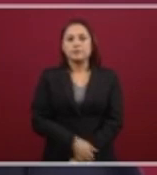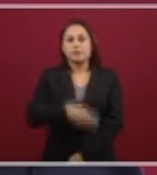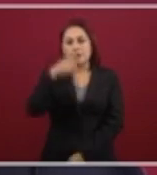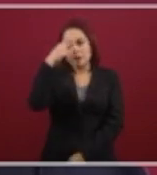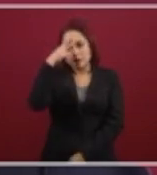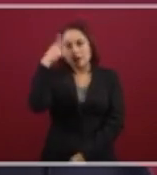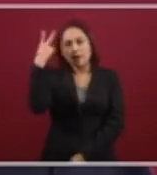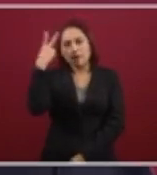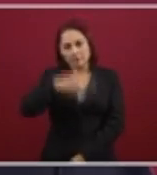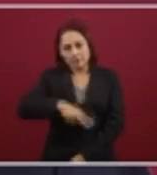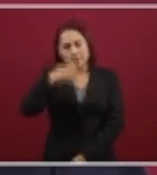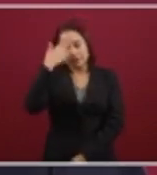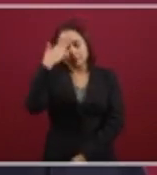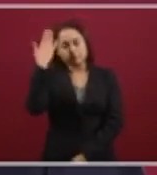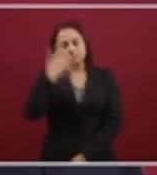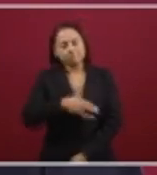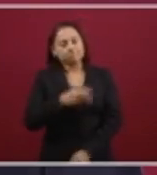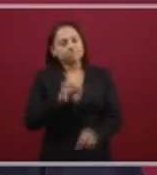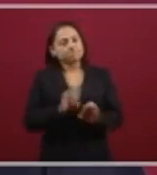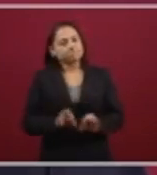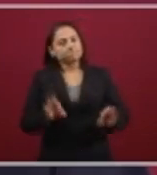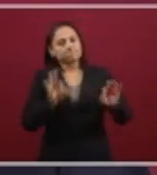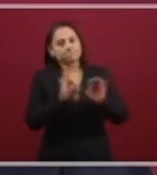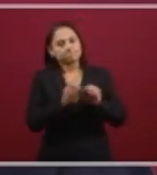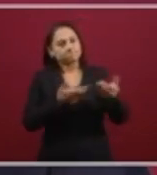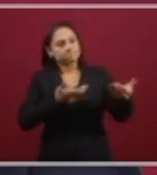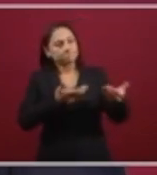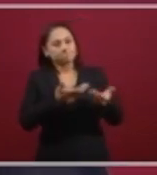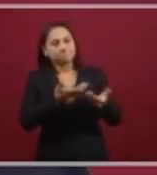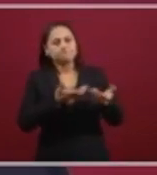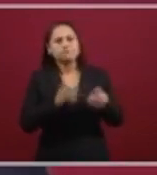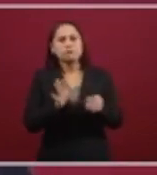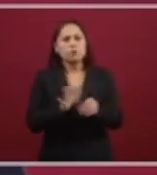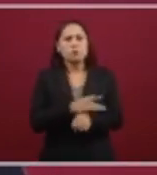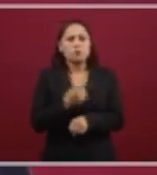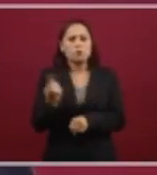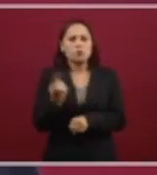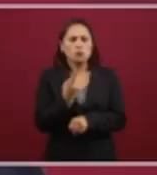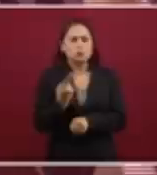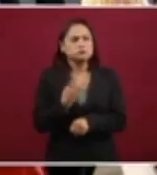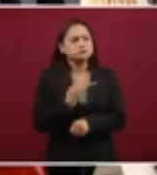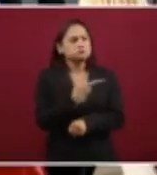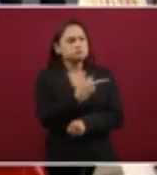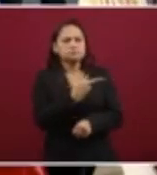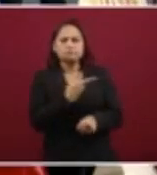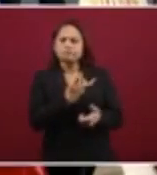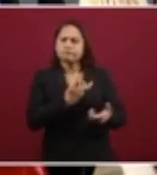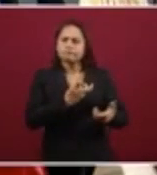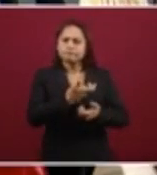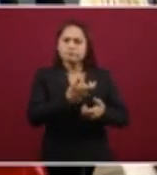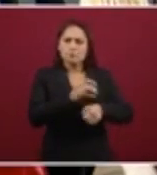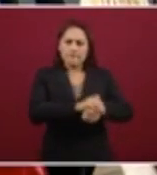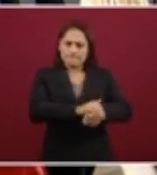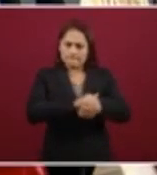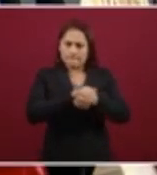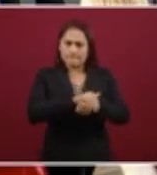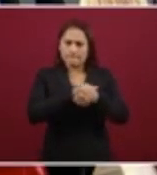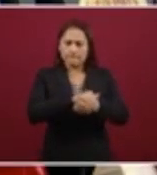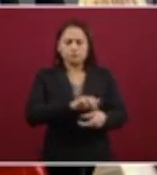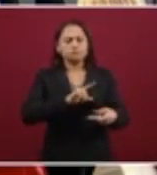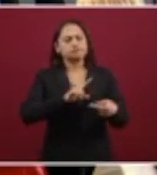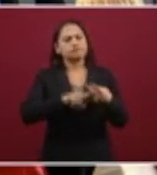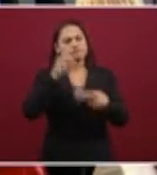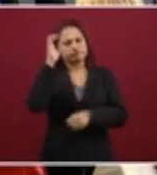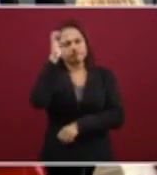por razones de amistad, de cultura, por razones de